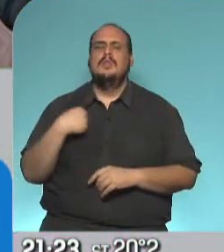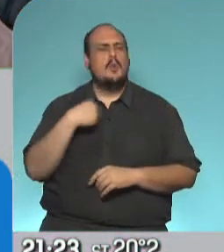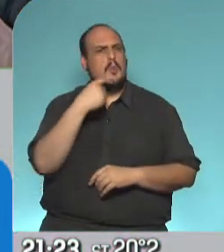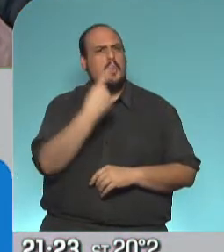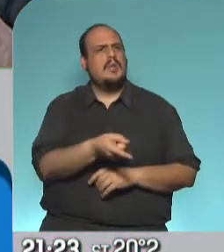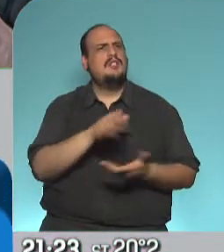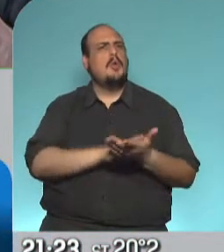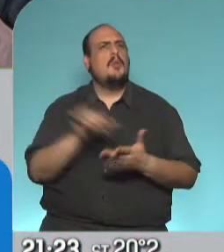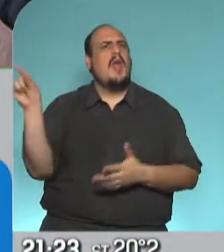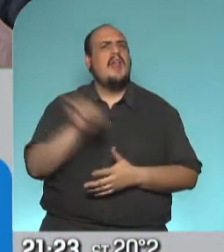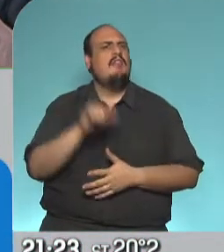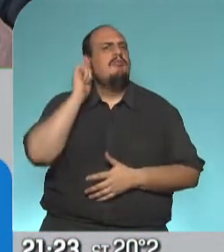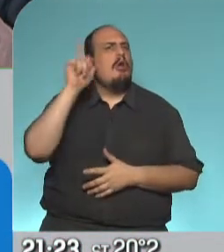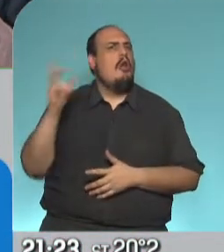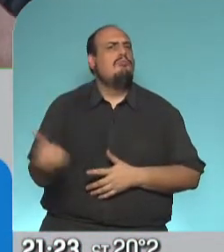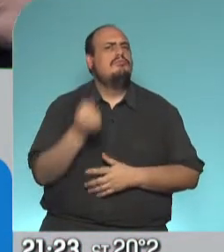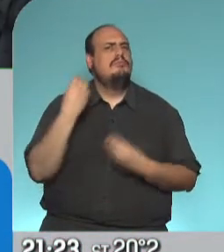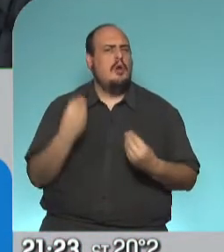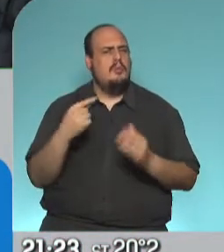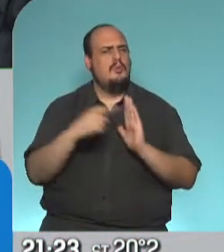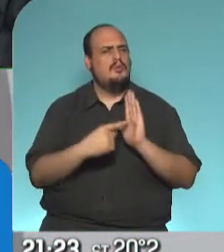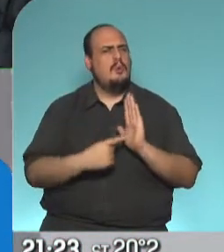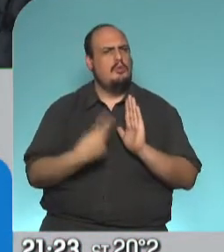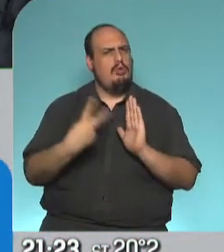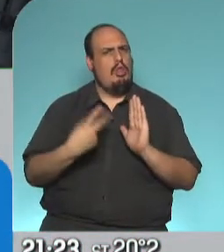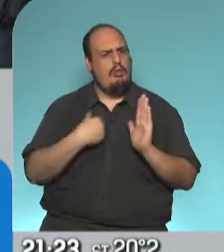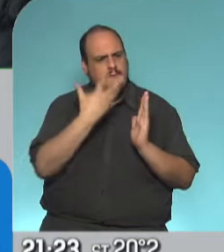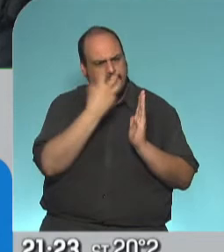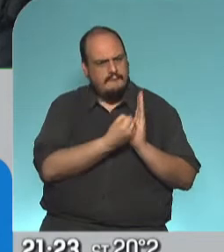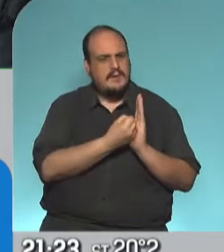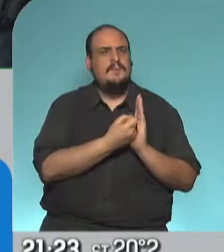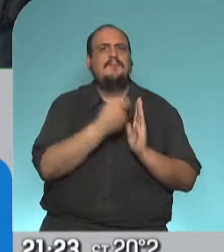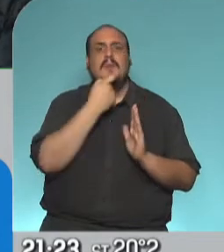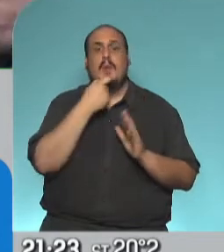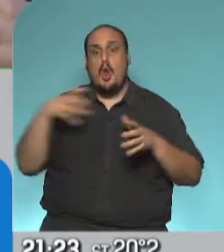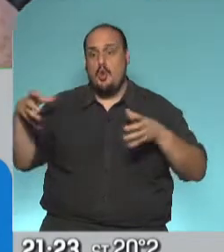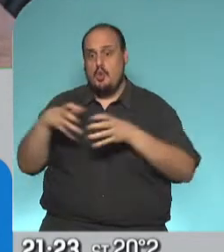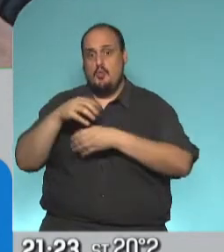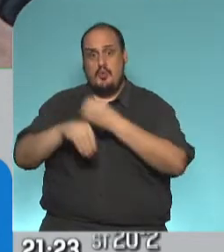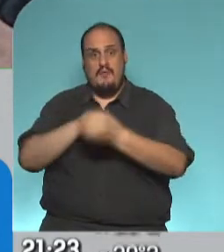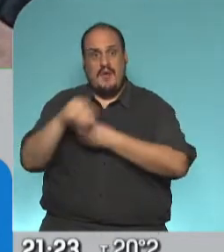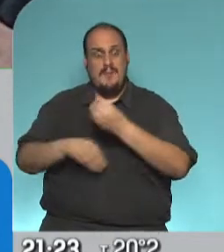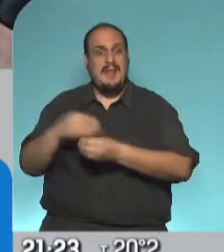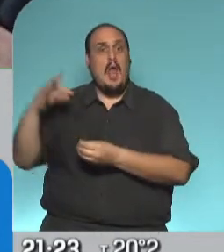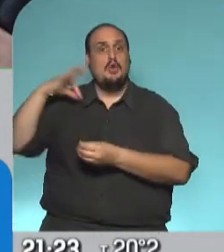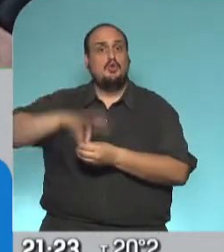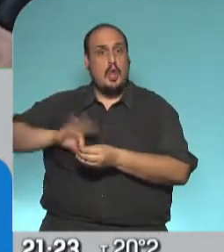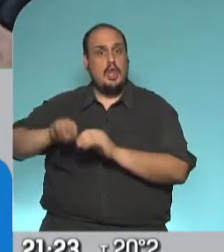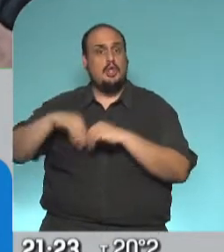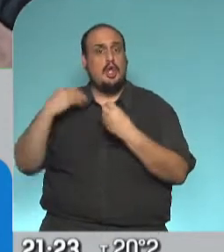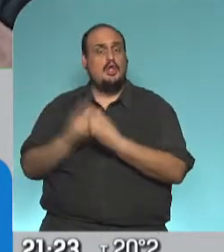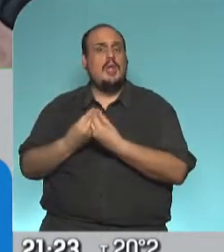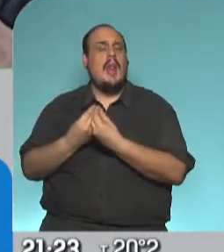en los créditos. Me interesaron dos en particular. Uno es que los ingresos del grupo familiar en su totalidad no